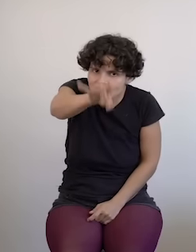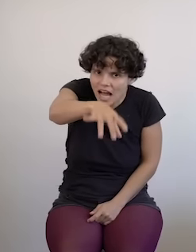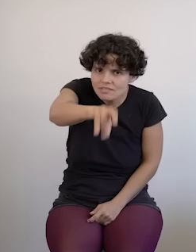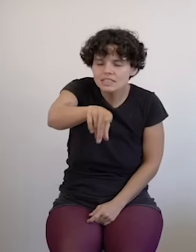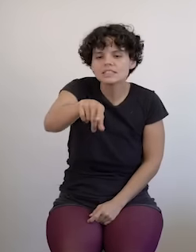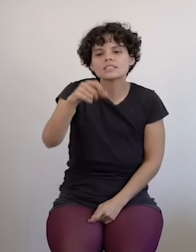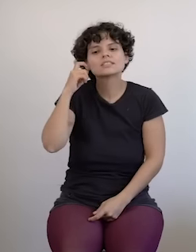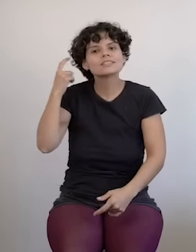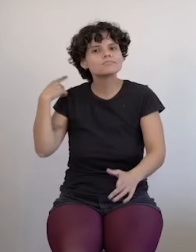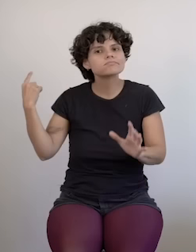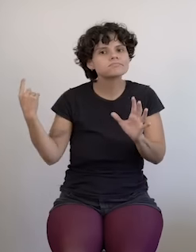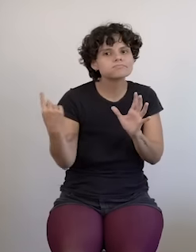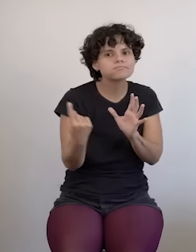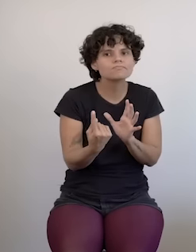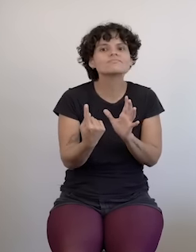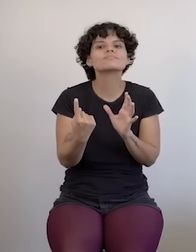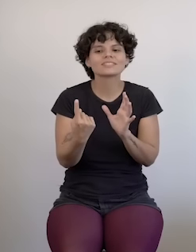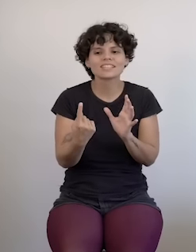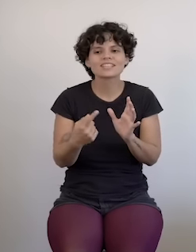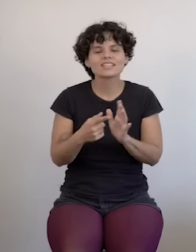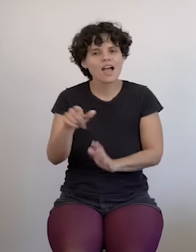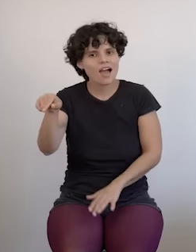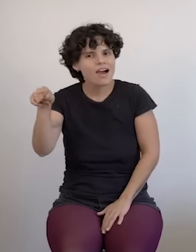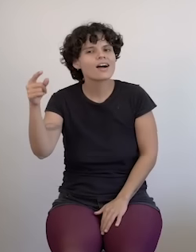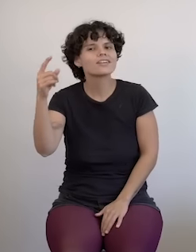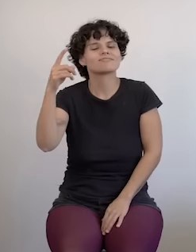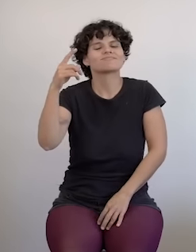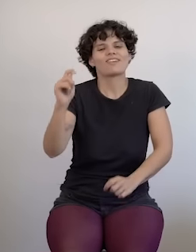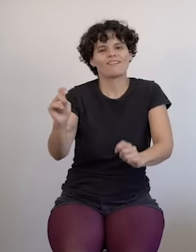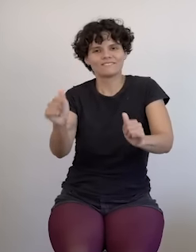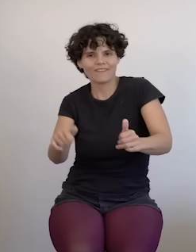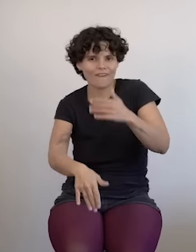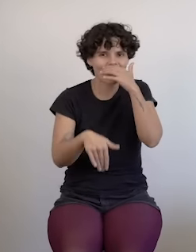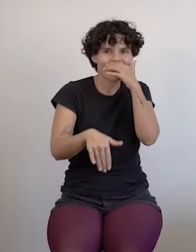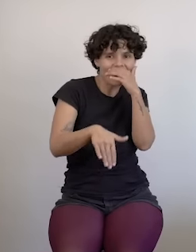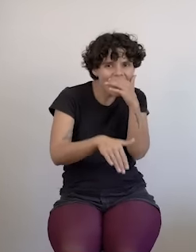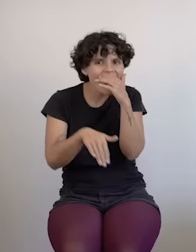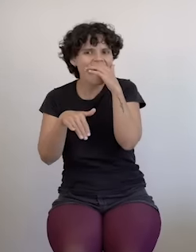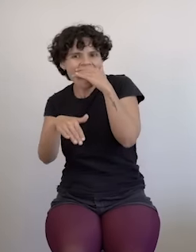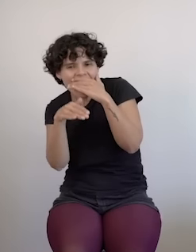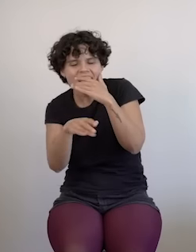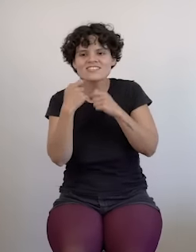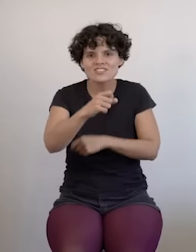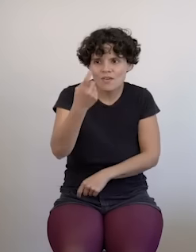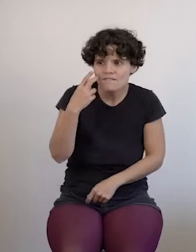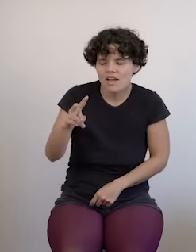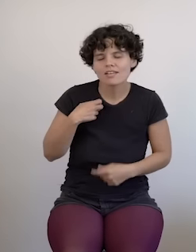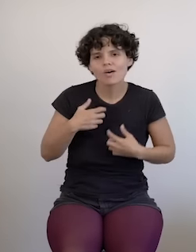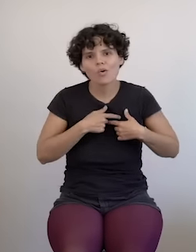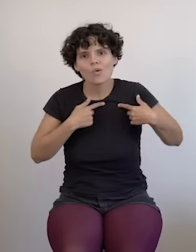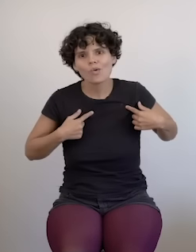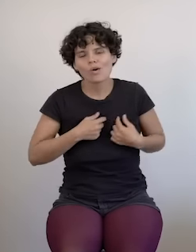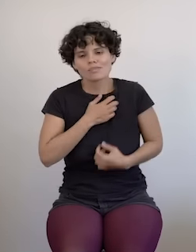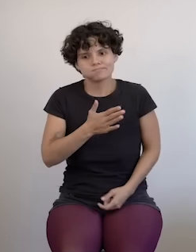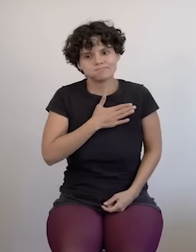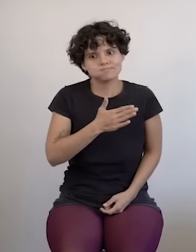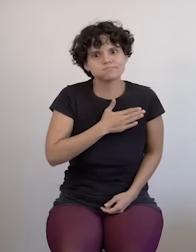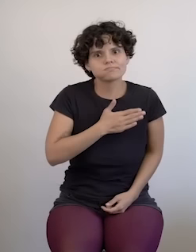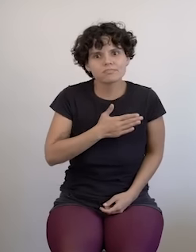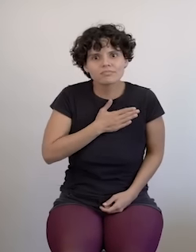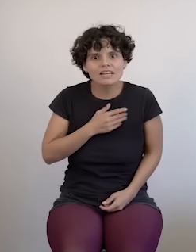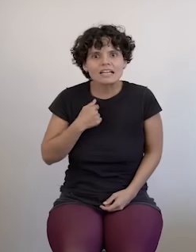Jesús, él lo va a saber. Y llega a la casa de menores, ¿cachai? Y ahí llegó rapeando el loco, ya llegó rapero, y yo lo veo y yo feliz, el